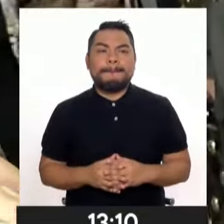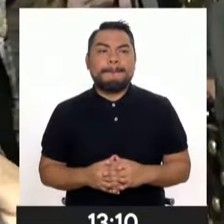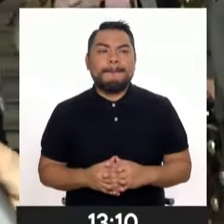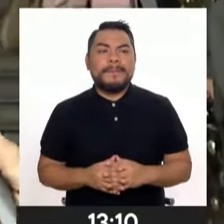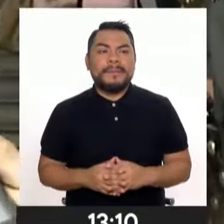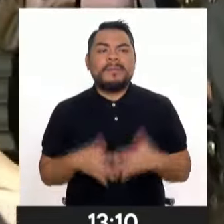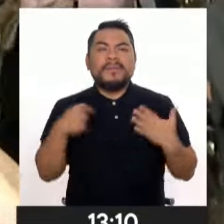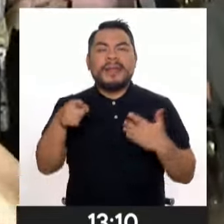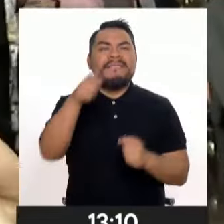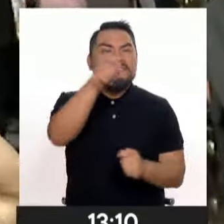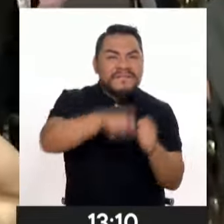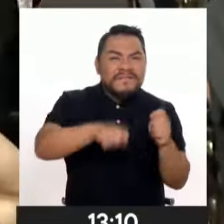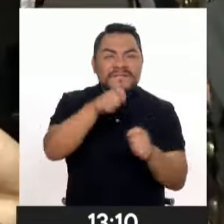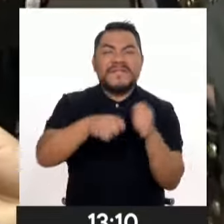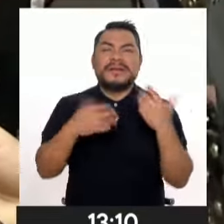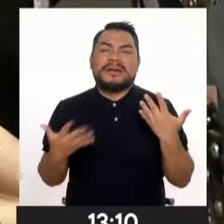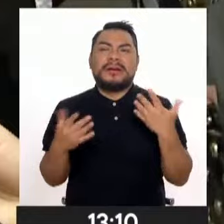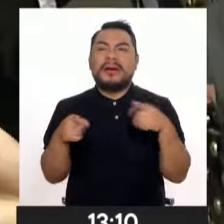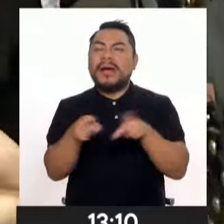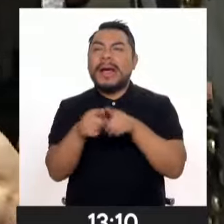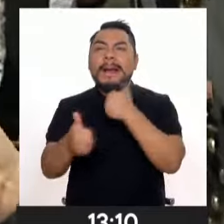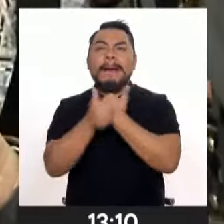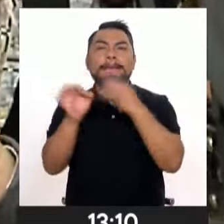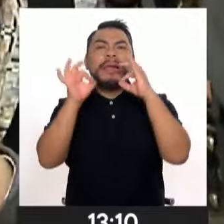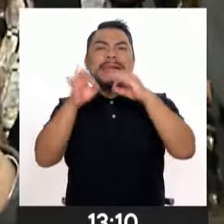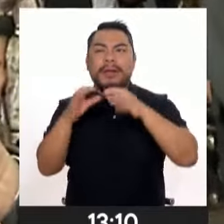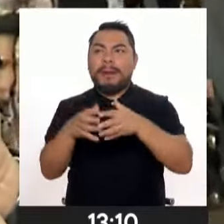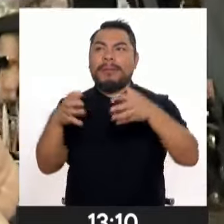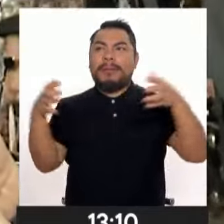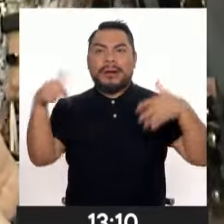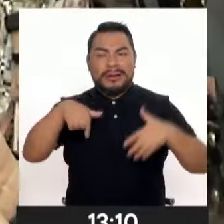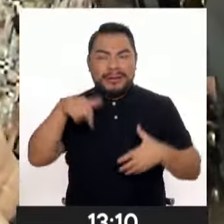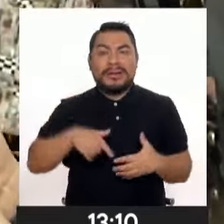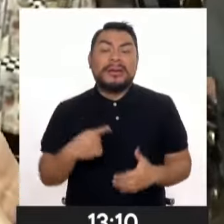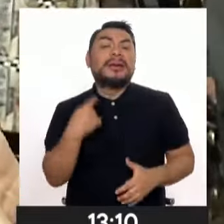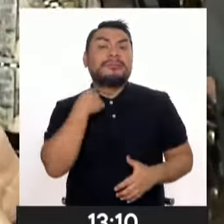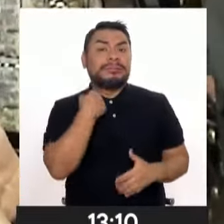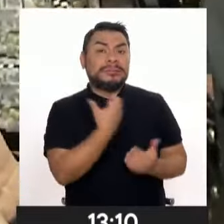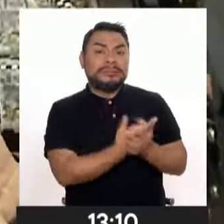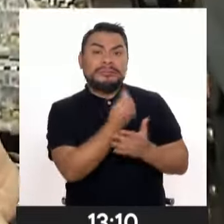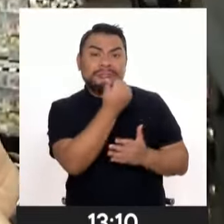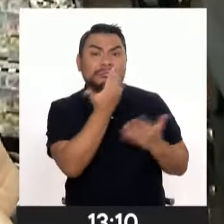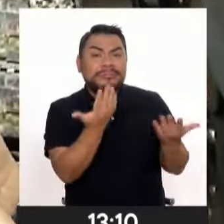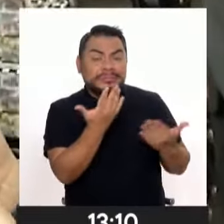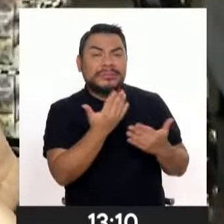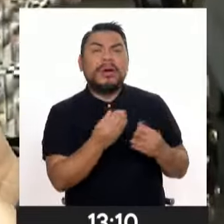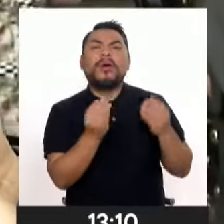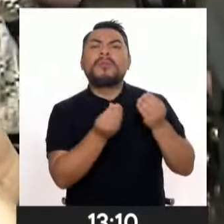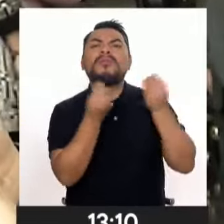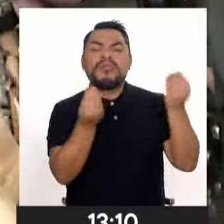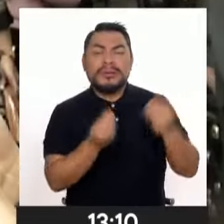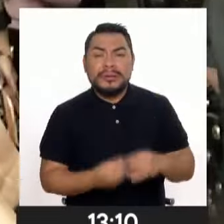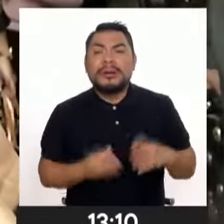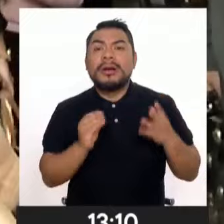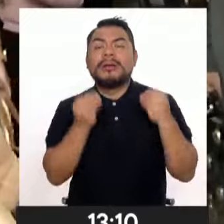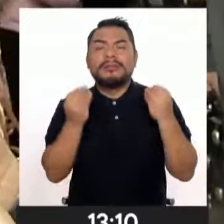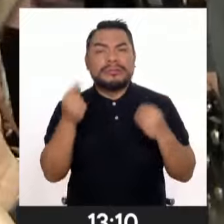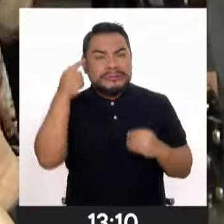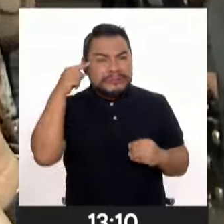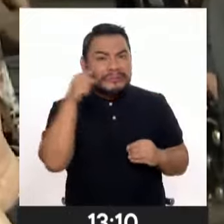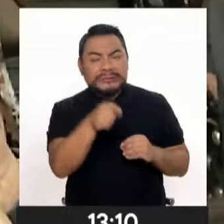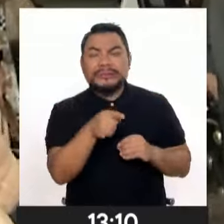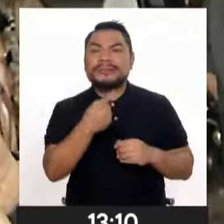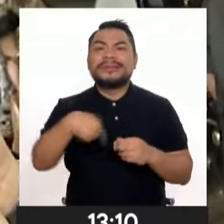La extorsión, el crecimiento de la inseguridad afecta a la recuperación. ¿Por qué? Porque afecta al corazón de